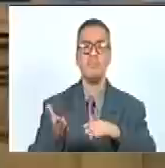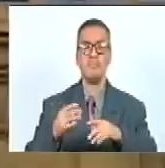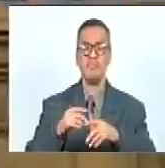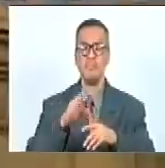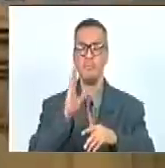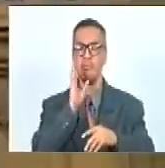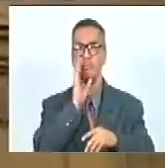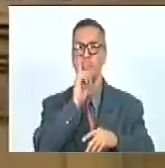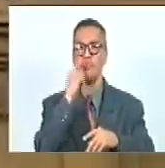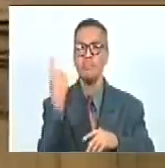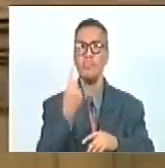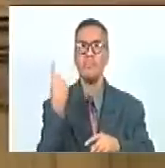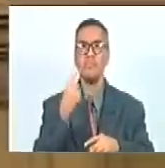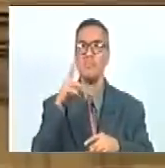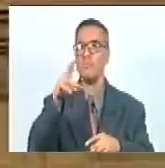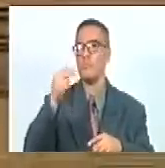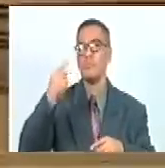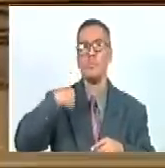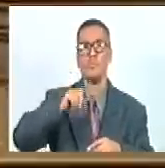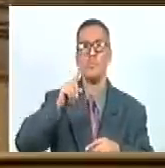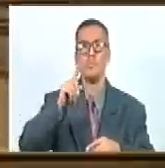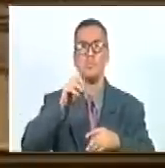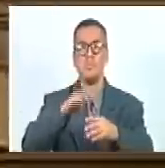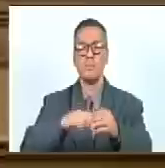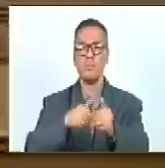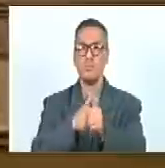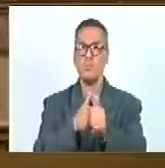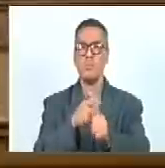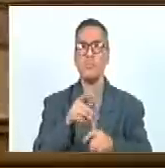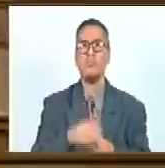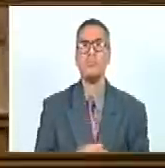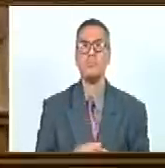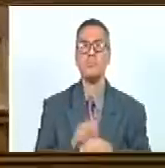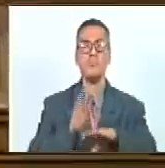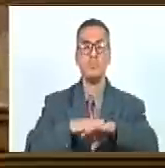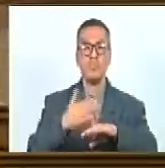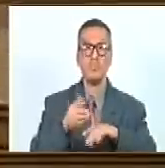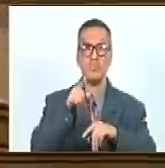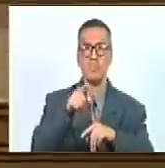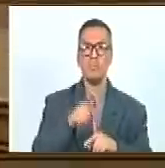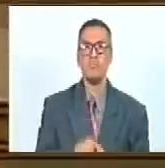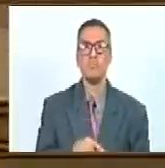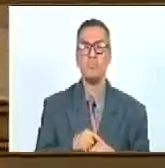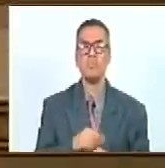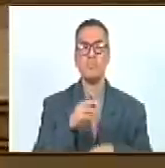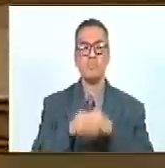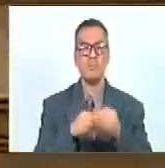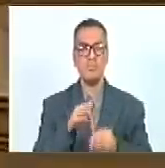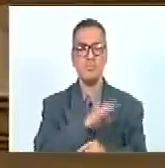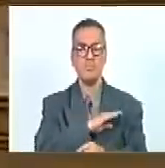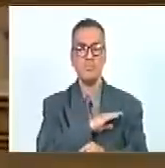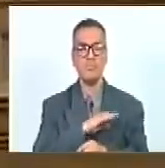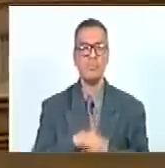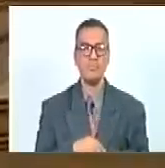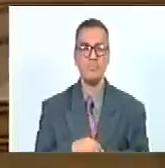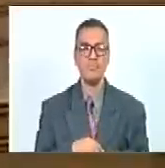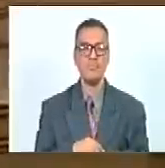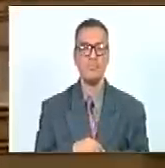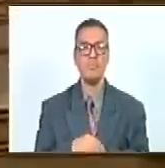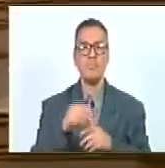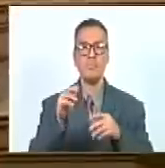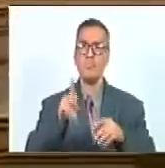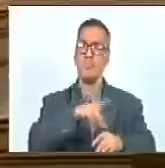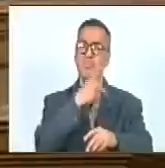soledad no tiene sombra. Por eso está el somalí del